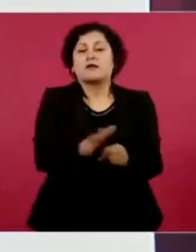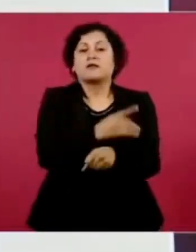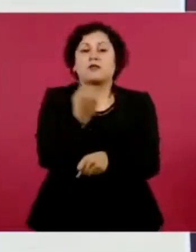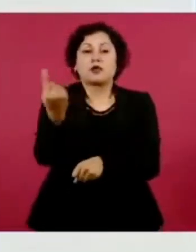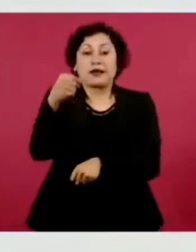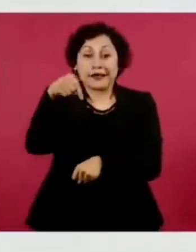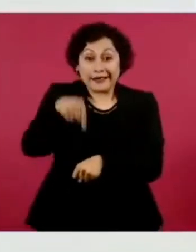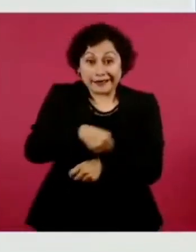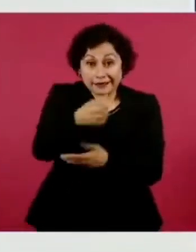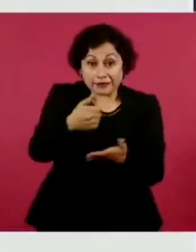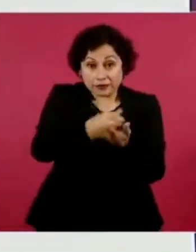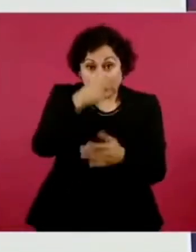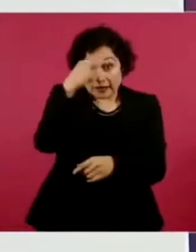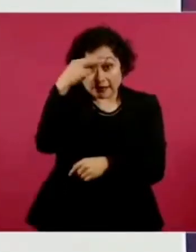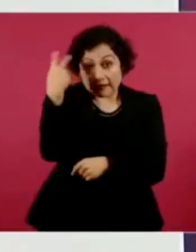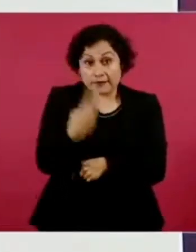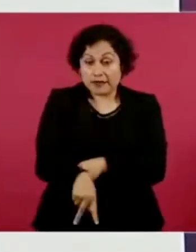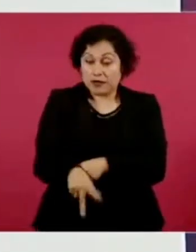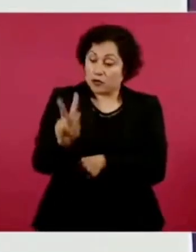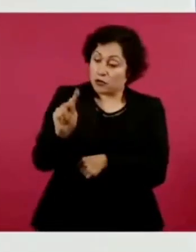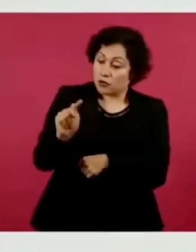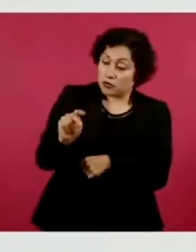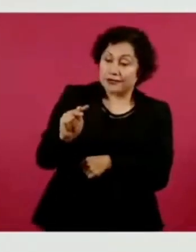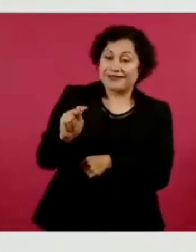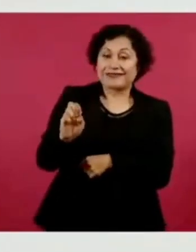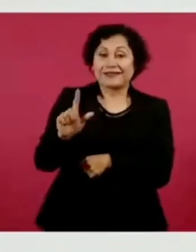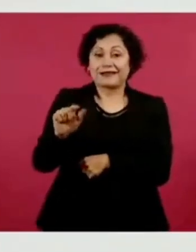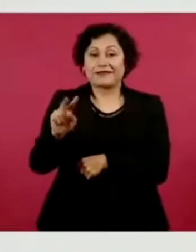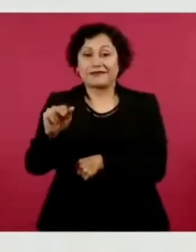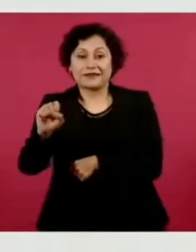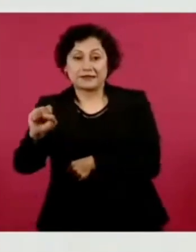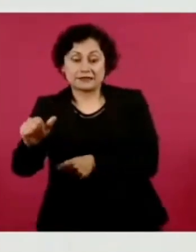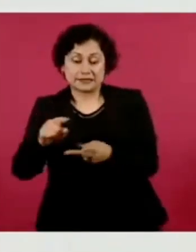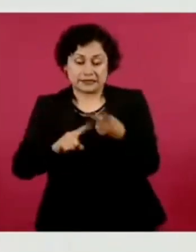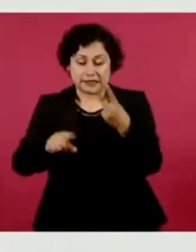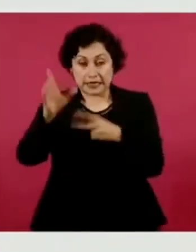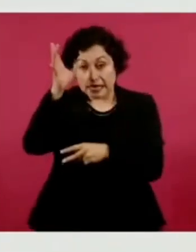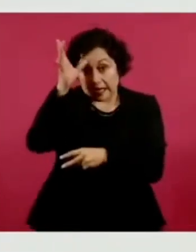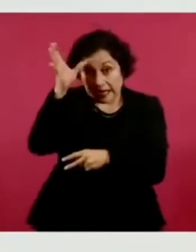Televisa, aquí está Azteca, aquí está